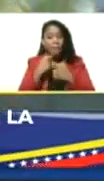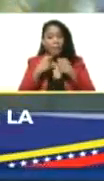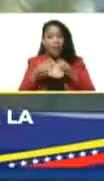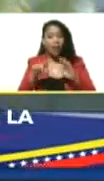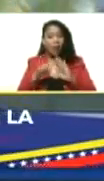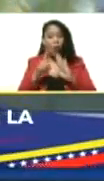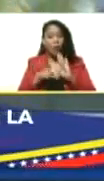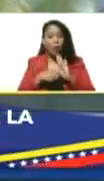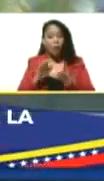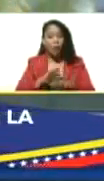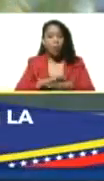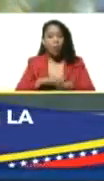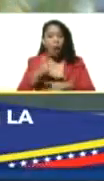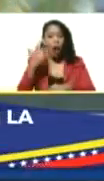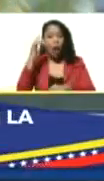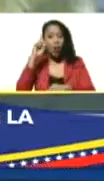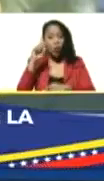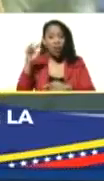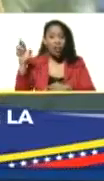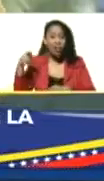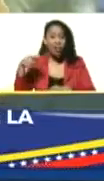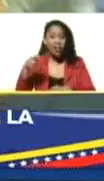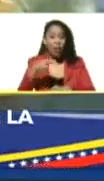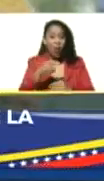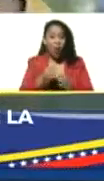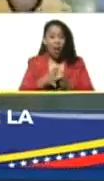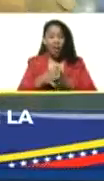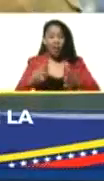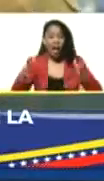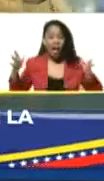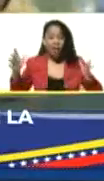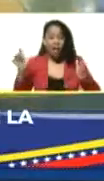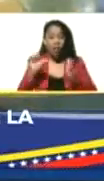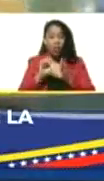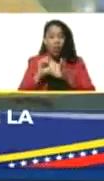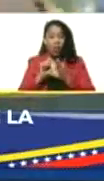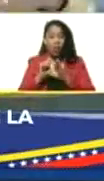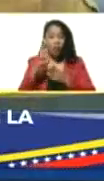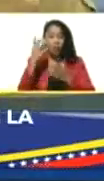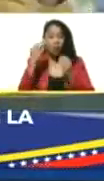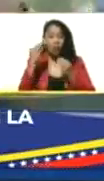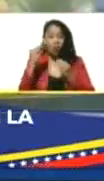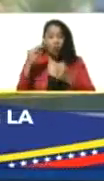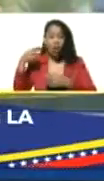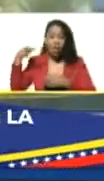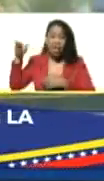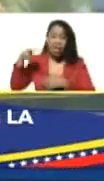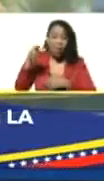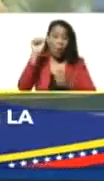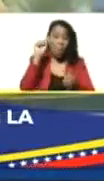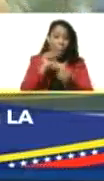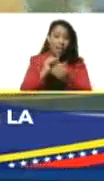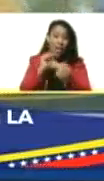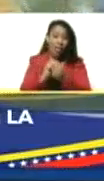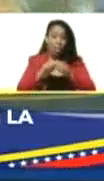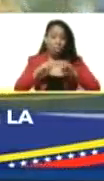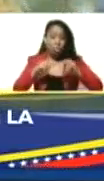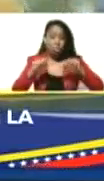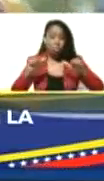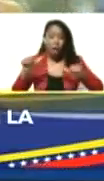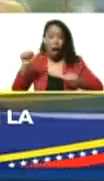total, porque hay un cauce ampliado por donde bajó el barro, por donde bajaron las piedras, que